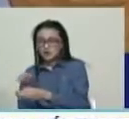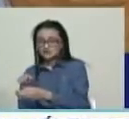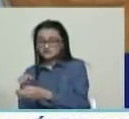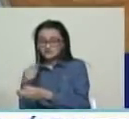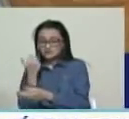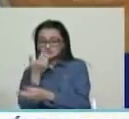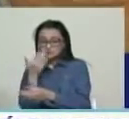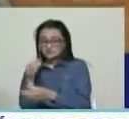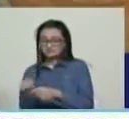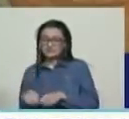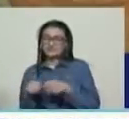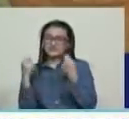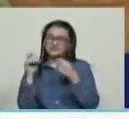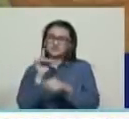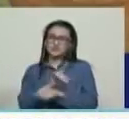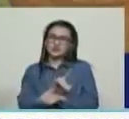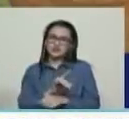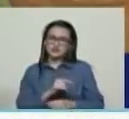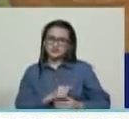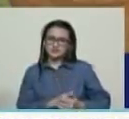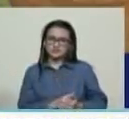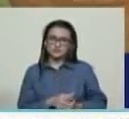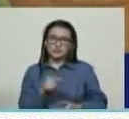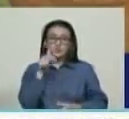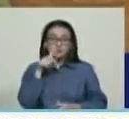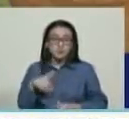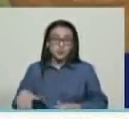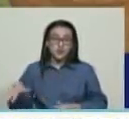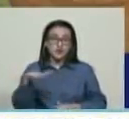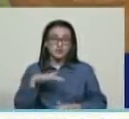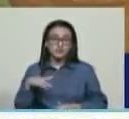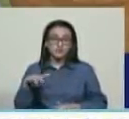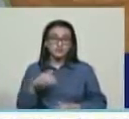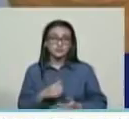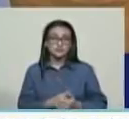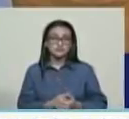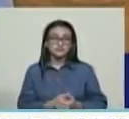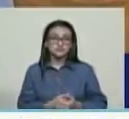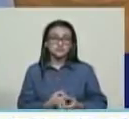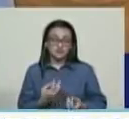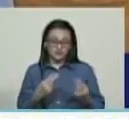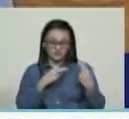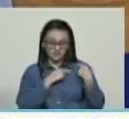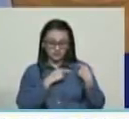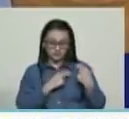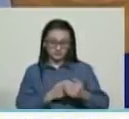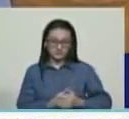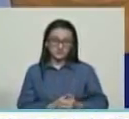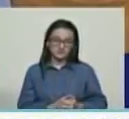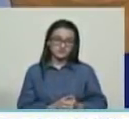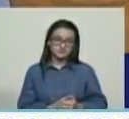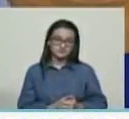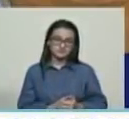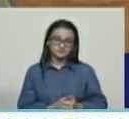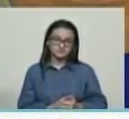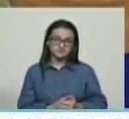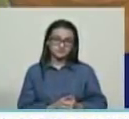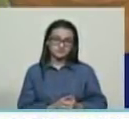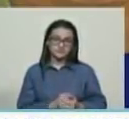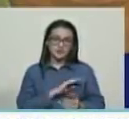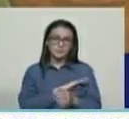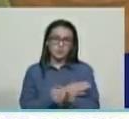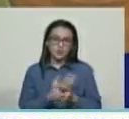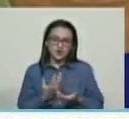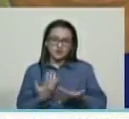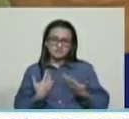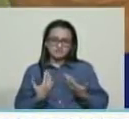porque están traicionando, estarían traicionando a ese pueblo que les dio esa encomienda, que puso ese poder en sus